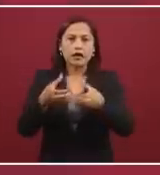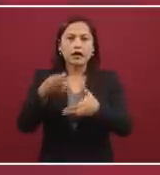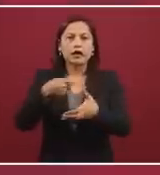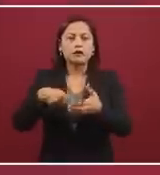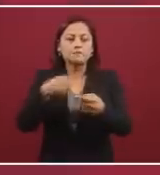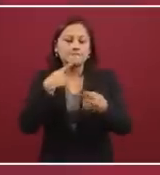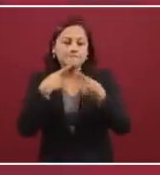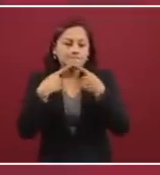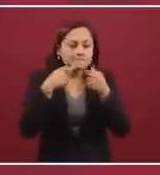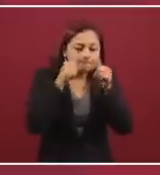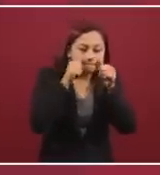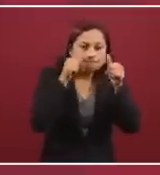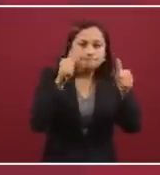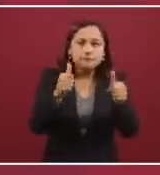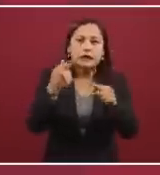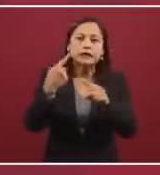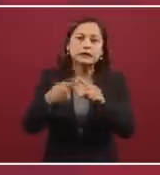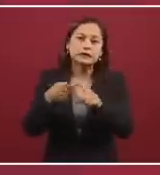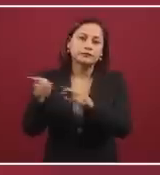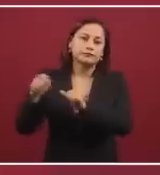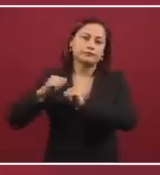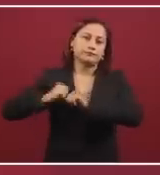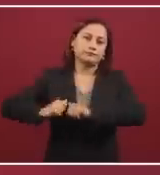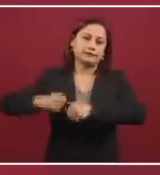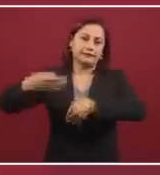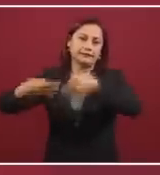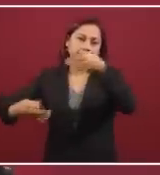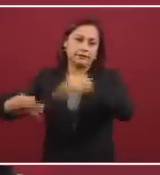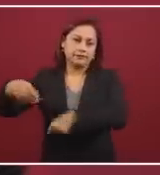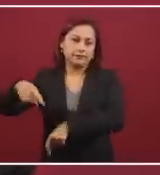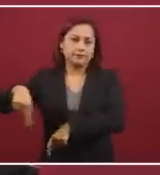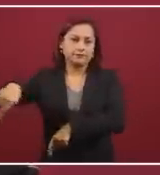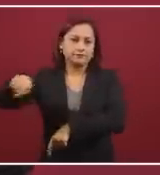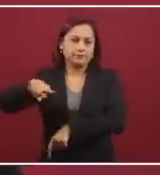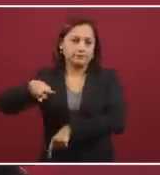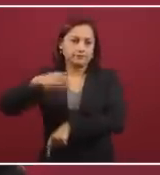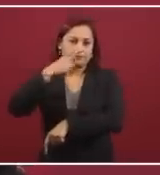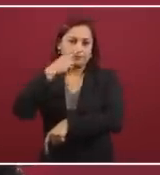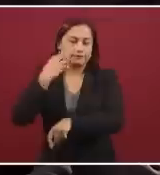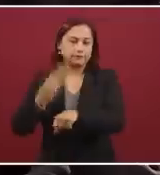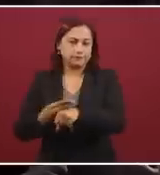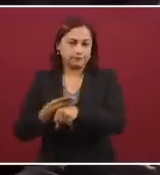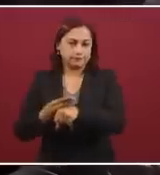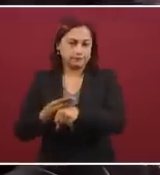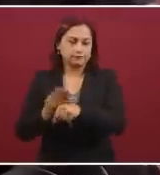ahora se procura de que no haya